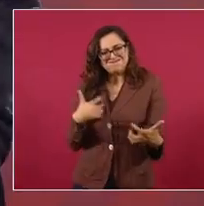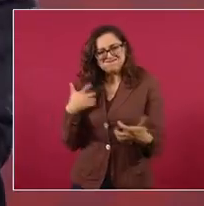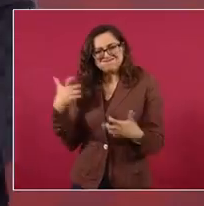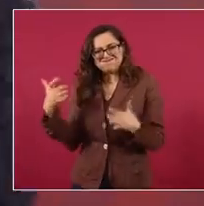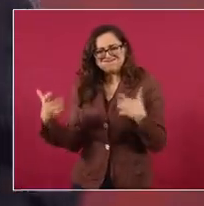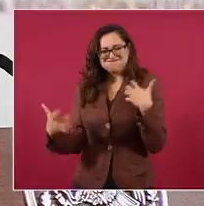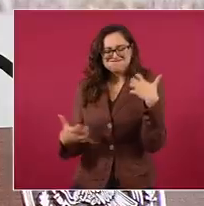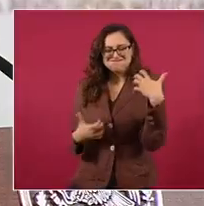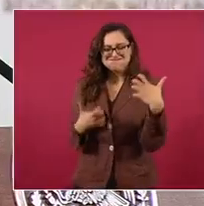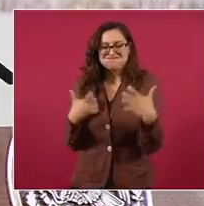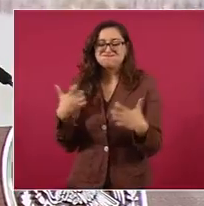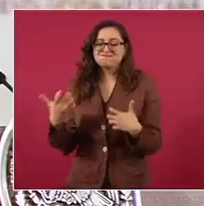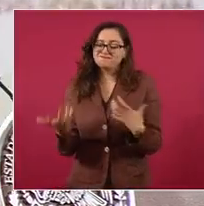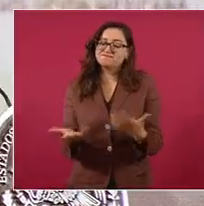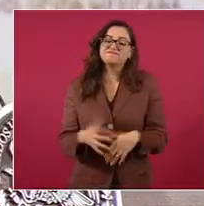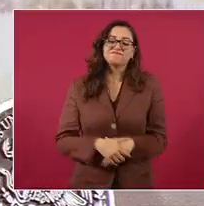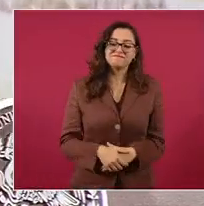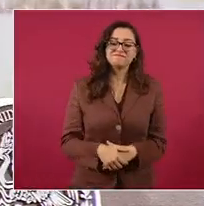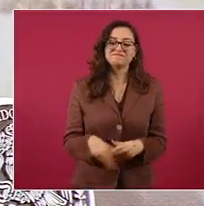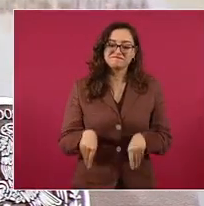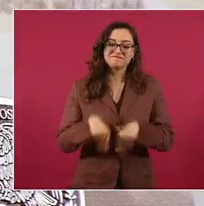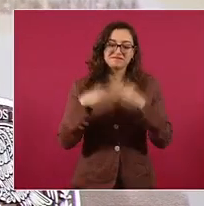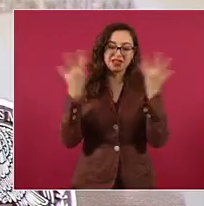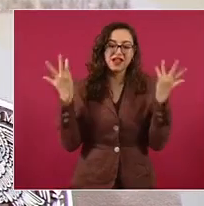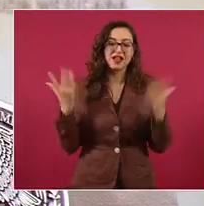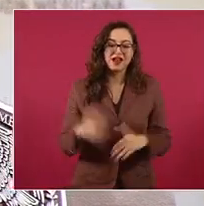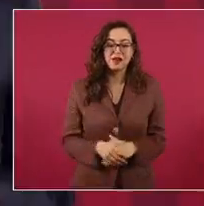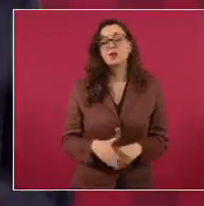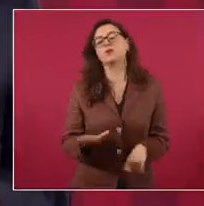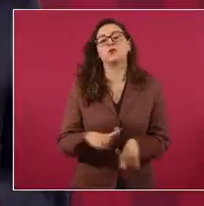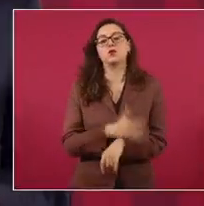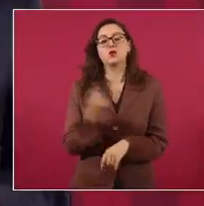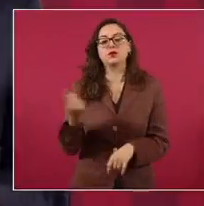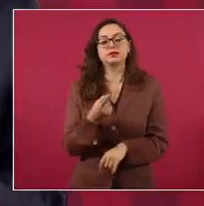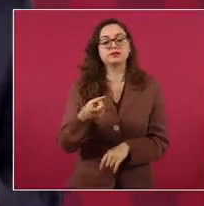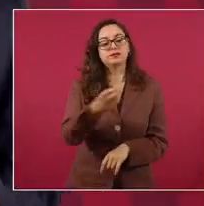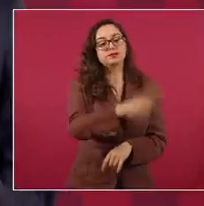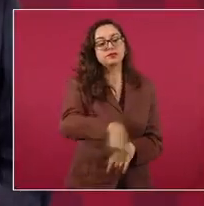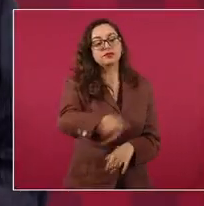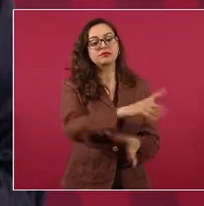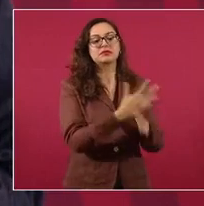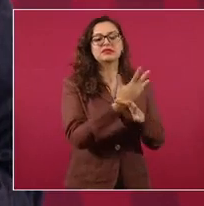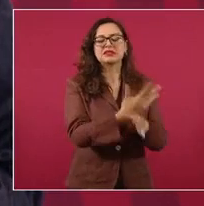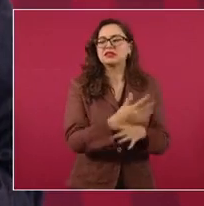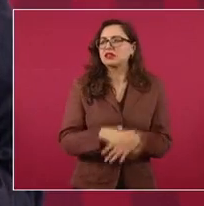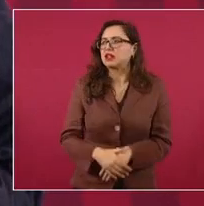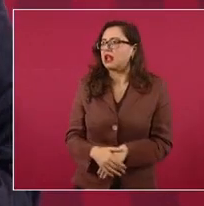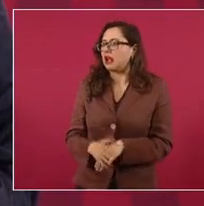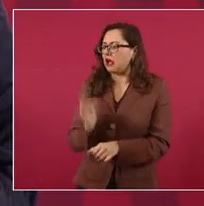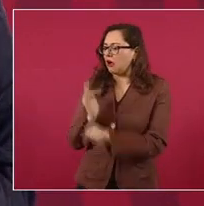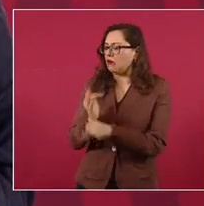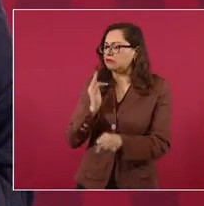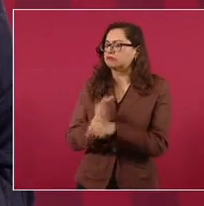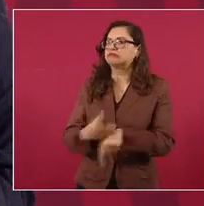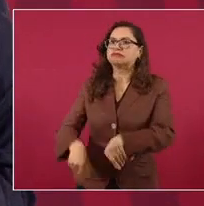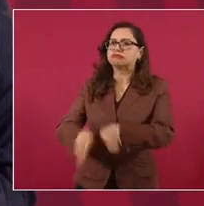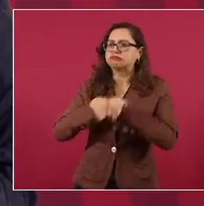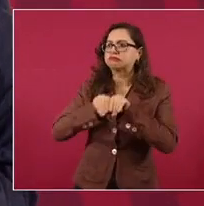porque otro alegato es, ¿por qué no se esperaron